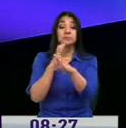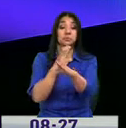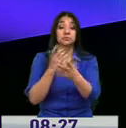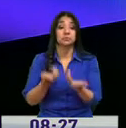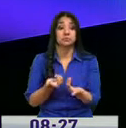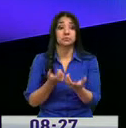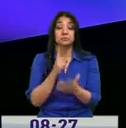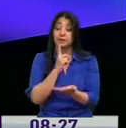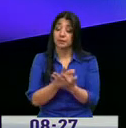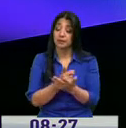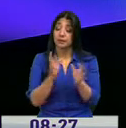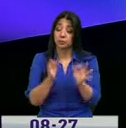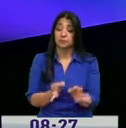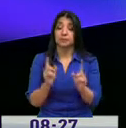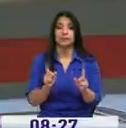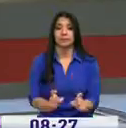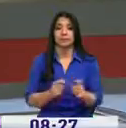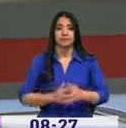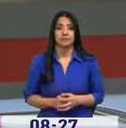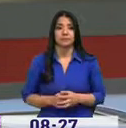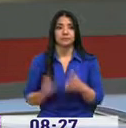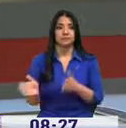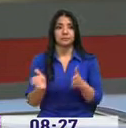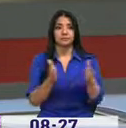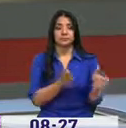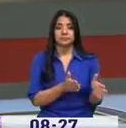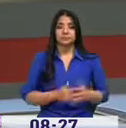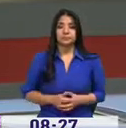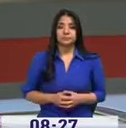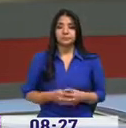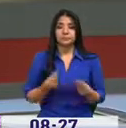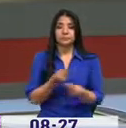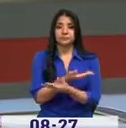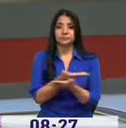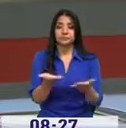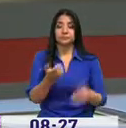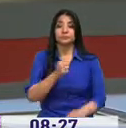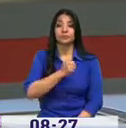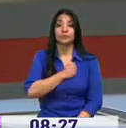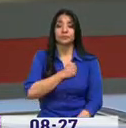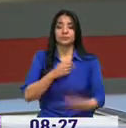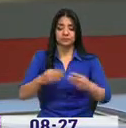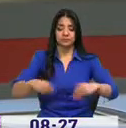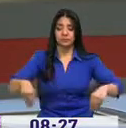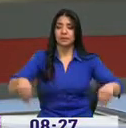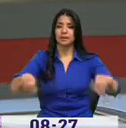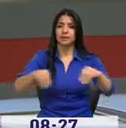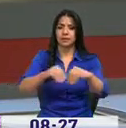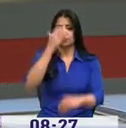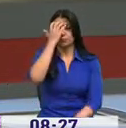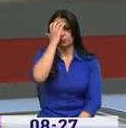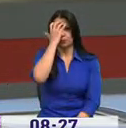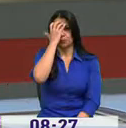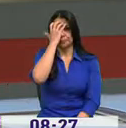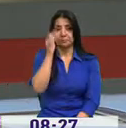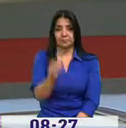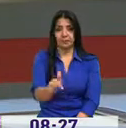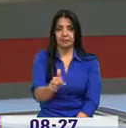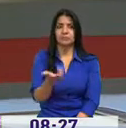son angelitos tampoco. Adelante. Ahora les contamos que los propietarios de un terreno se encuentran preocupados ya que estarían